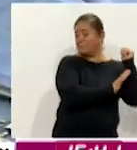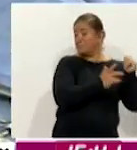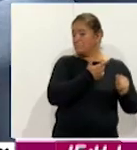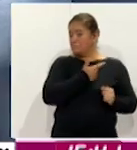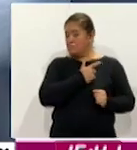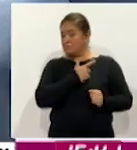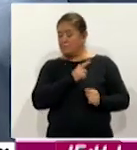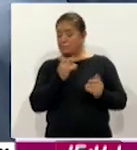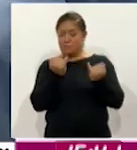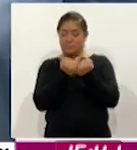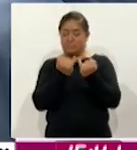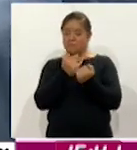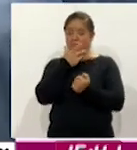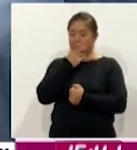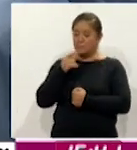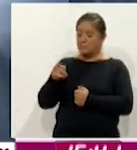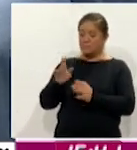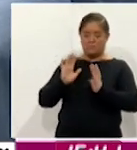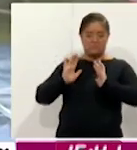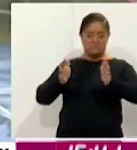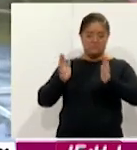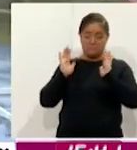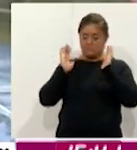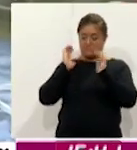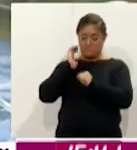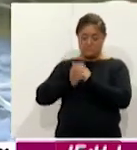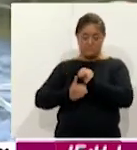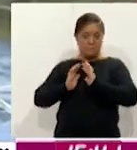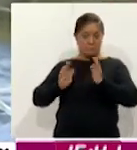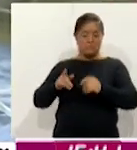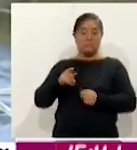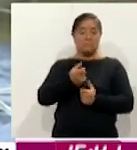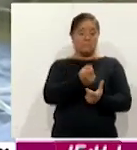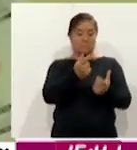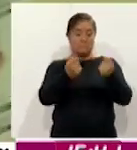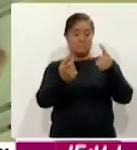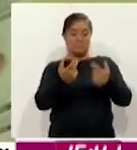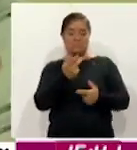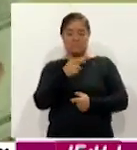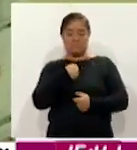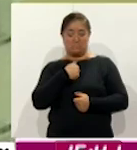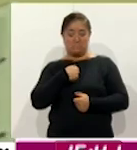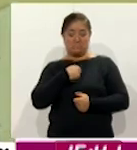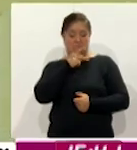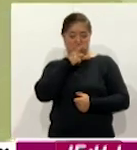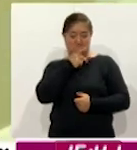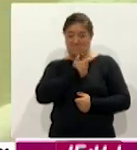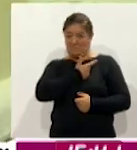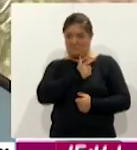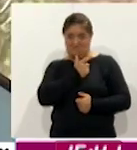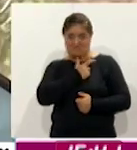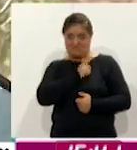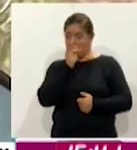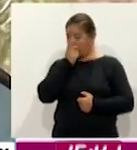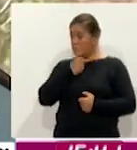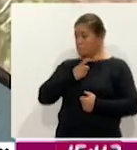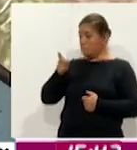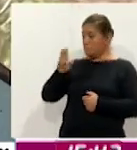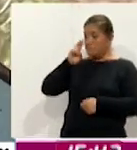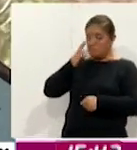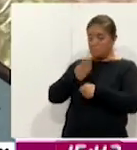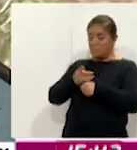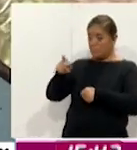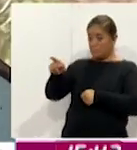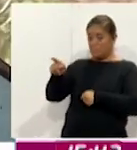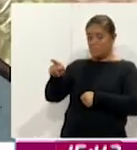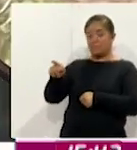de la población masculina. Y para quienes no deseen ejercer la paternidad, informó la encargada del programa de planificación familiar y